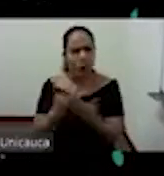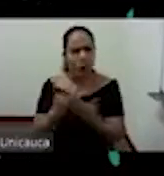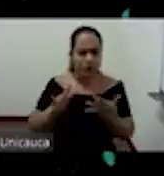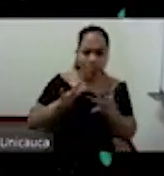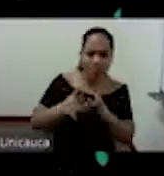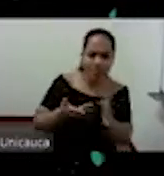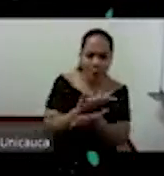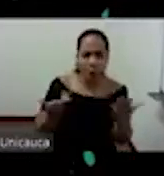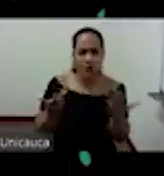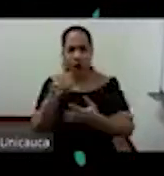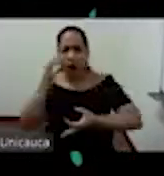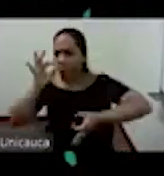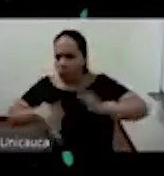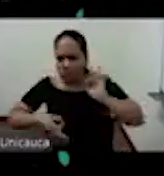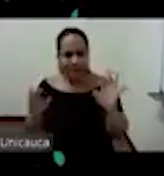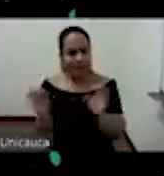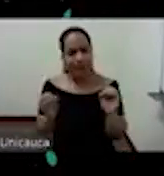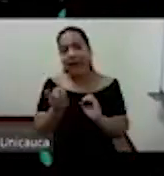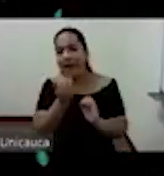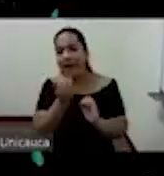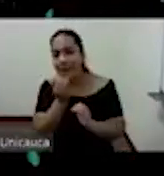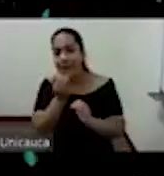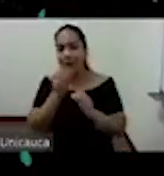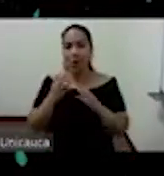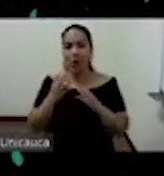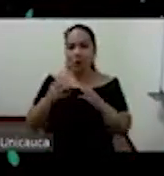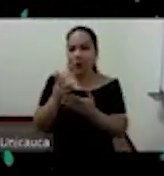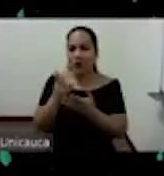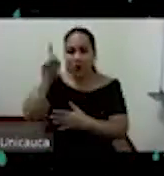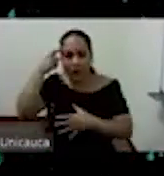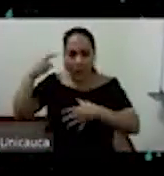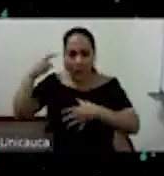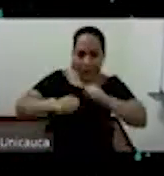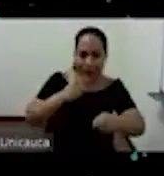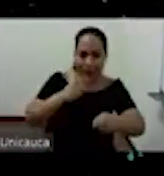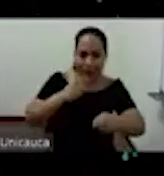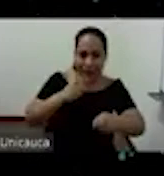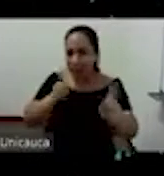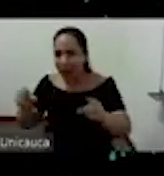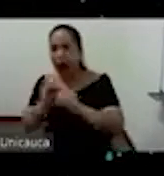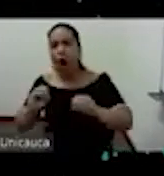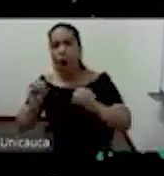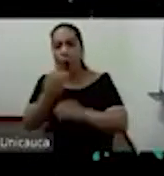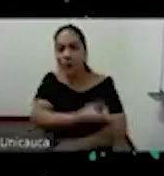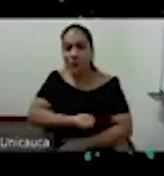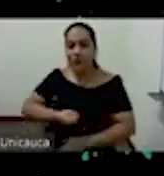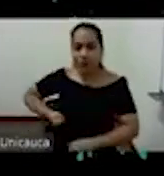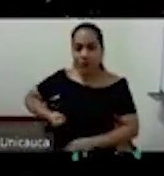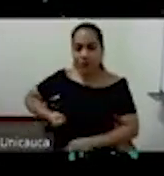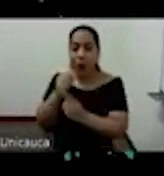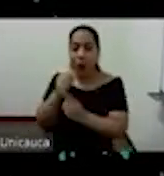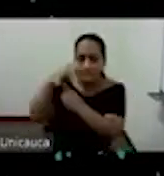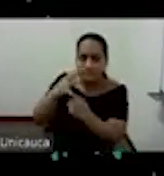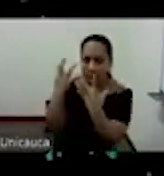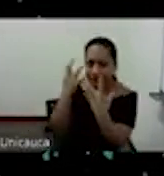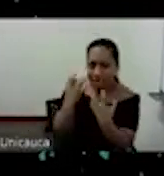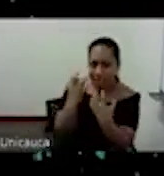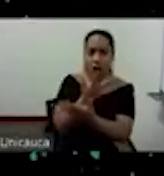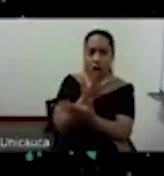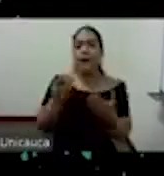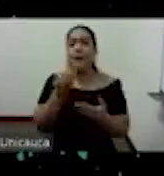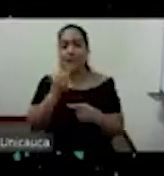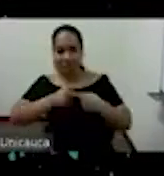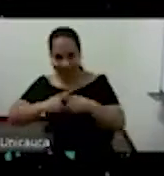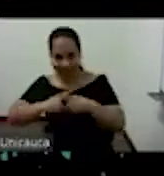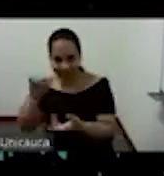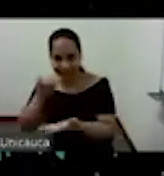de la injusticia, como por ejemplo del capitalismo, del patriarcado, de la opresión, o como es el caso del tejido,